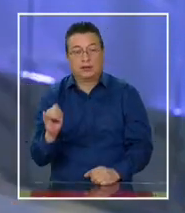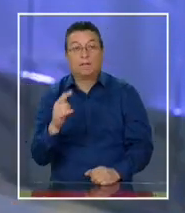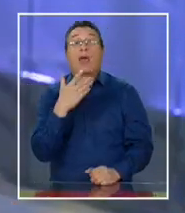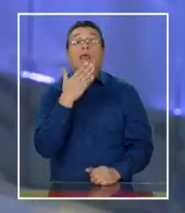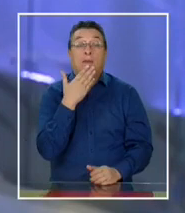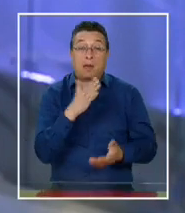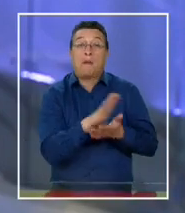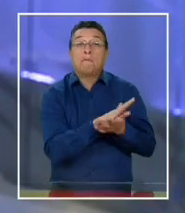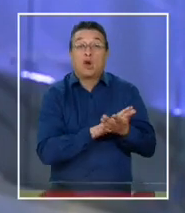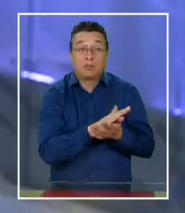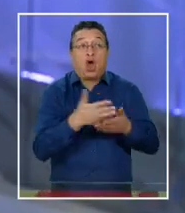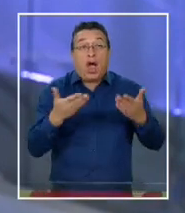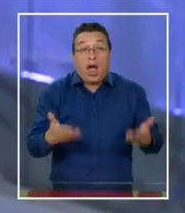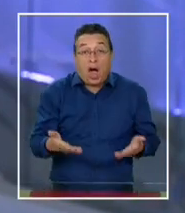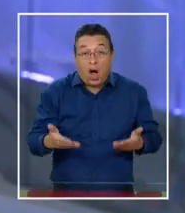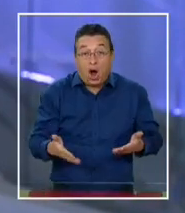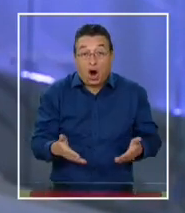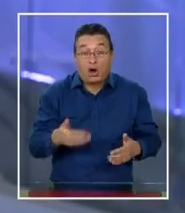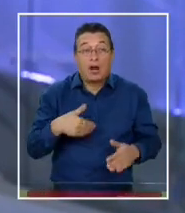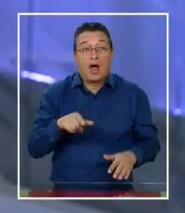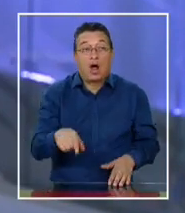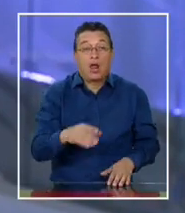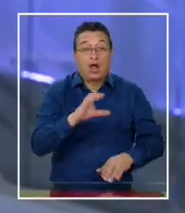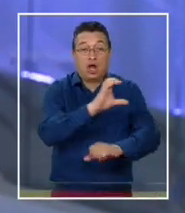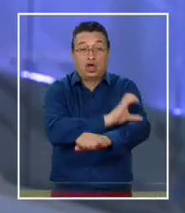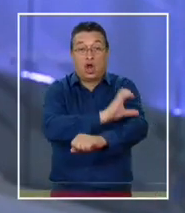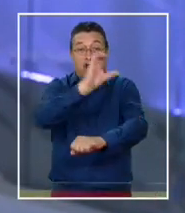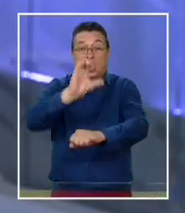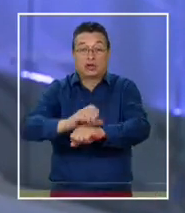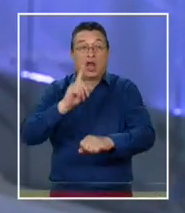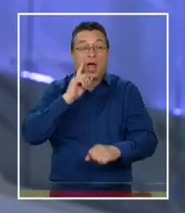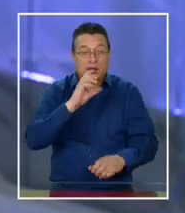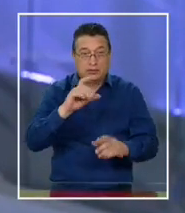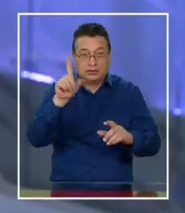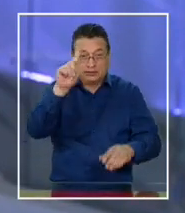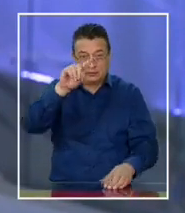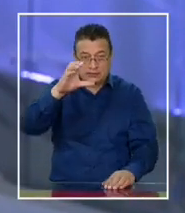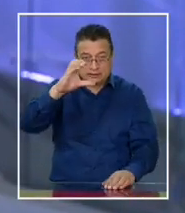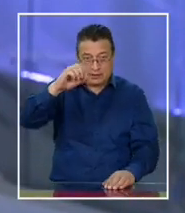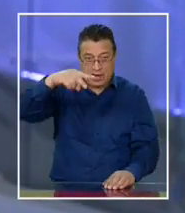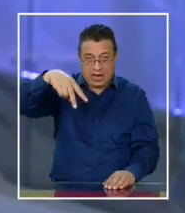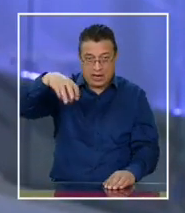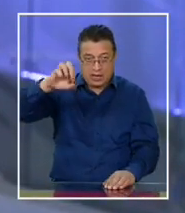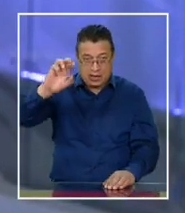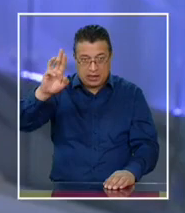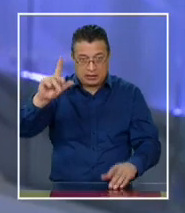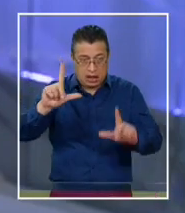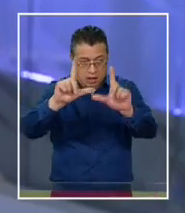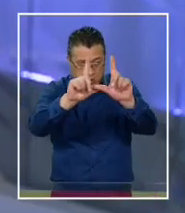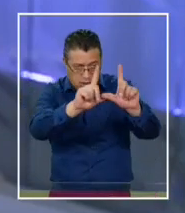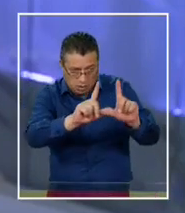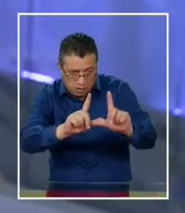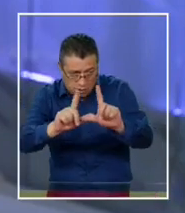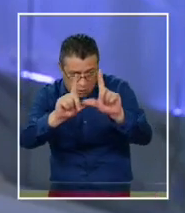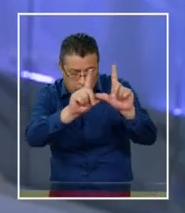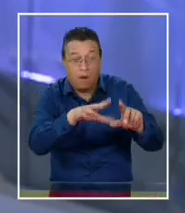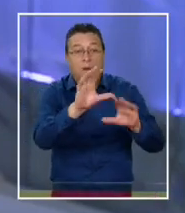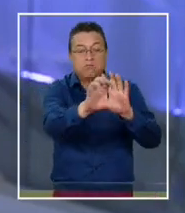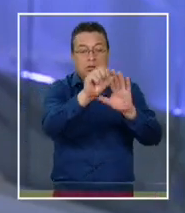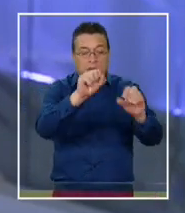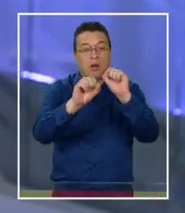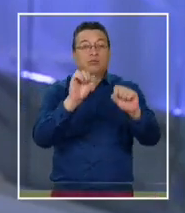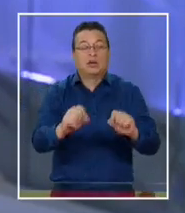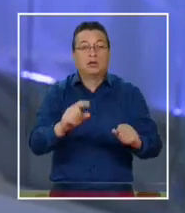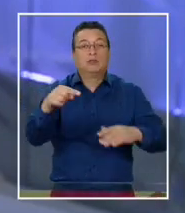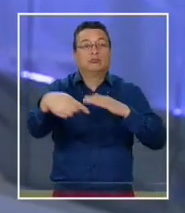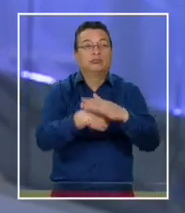nosotros ahora Recién ahora en la en colchane tener un escáner bueno para controlar realmente la mercancía que entra en la frontera